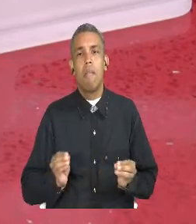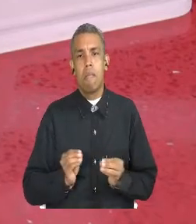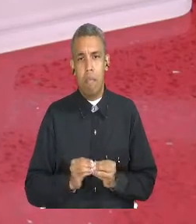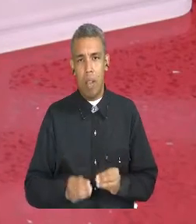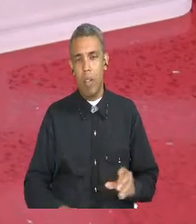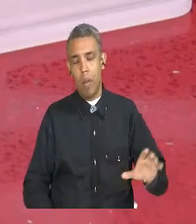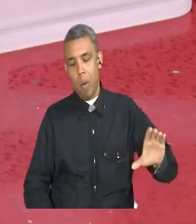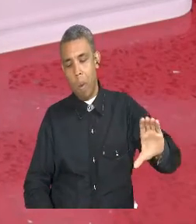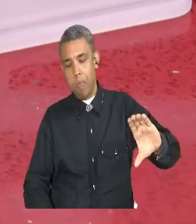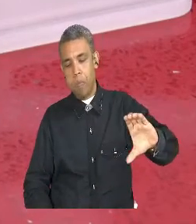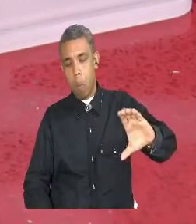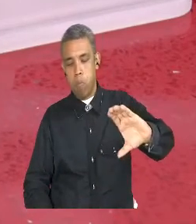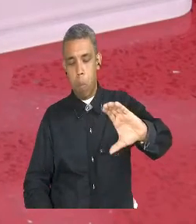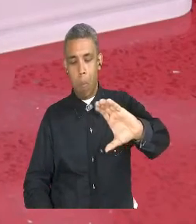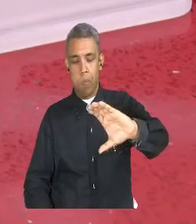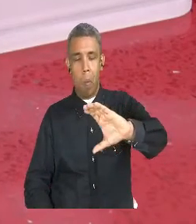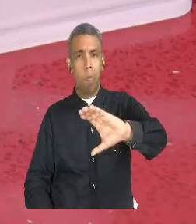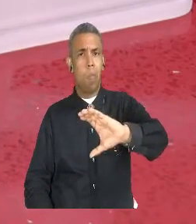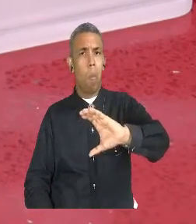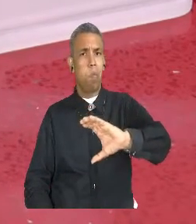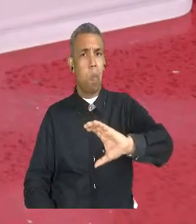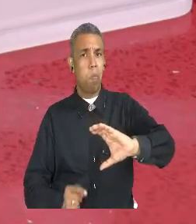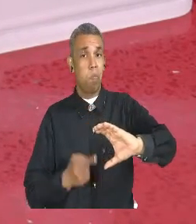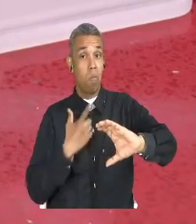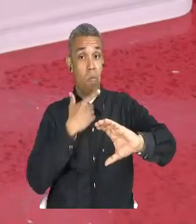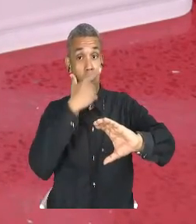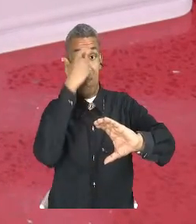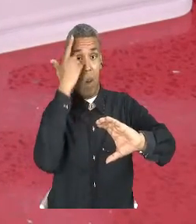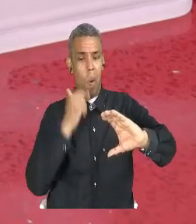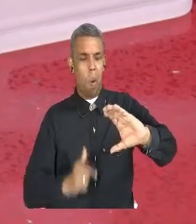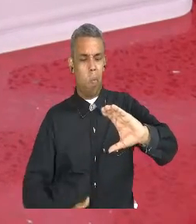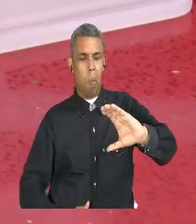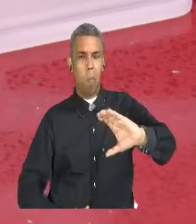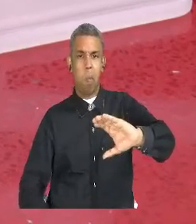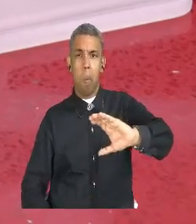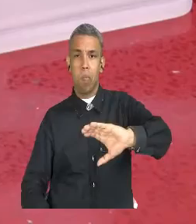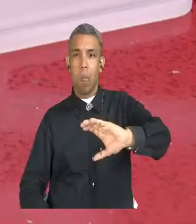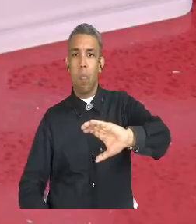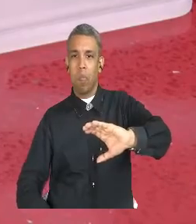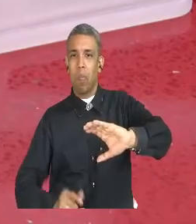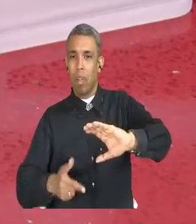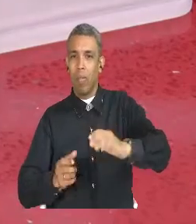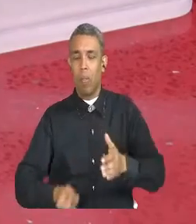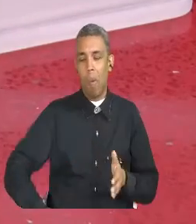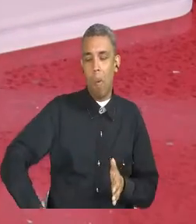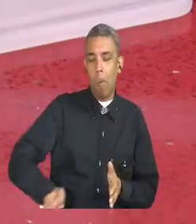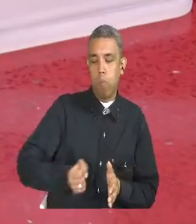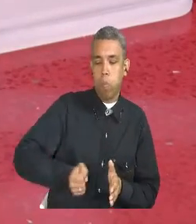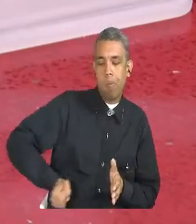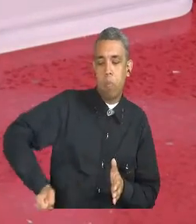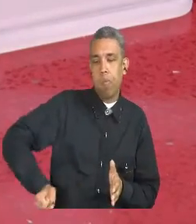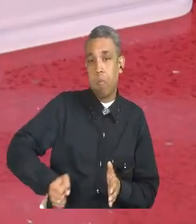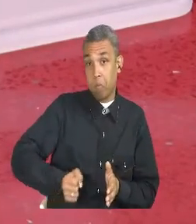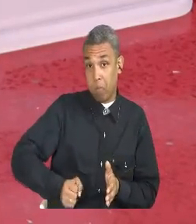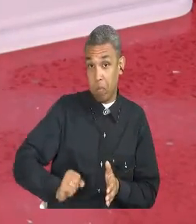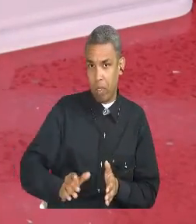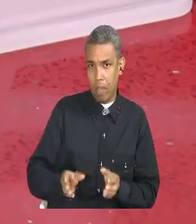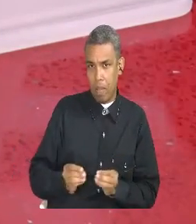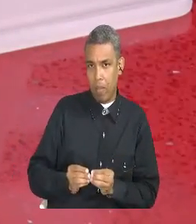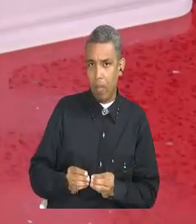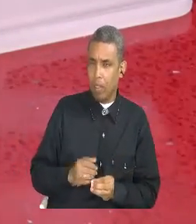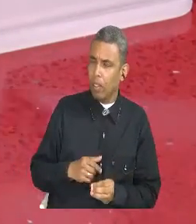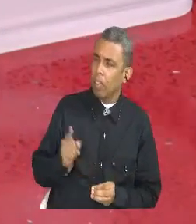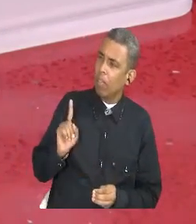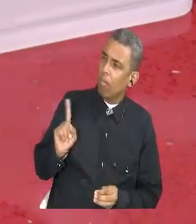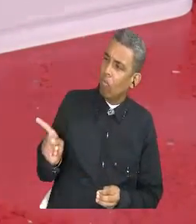que... No me has ayudado en nada hoy, Rochi. Pero veo allá a la distancia, como que no hago nada, como que hay todo el trabajo aparte.